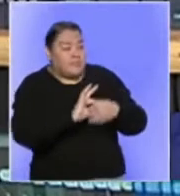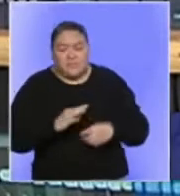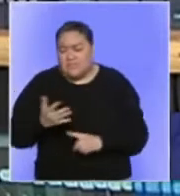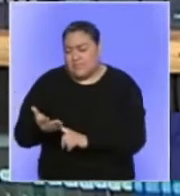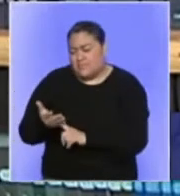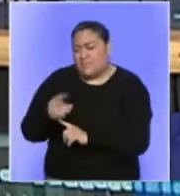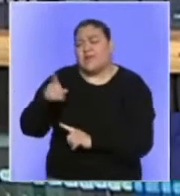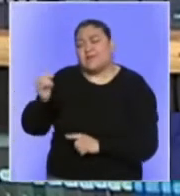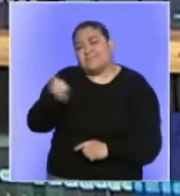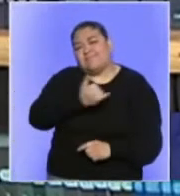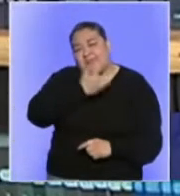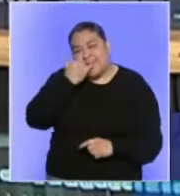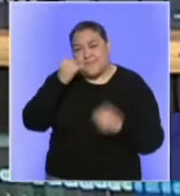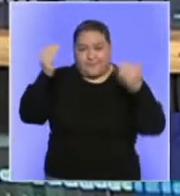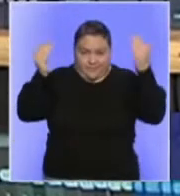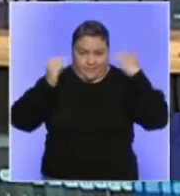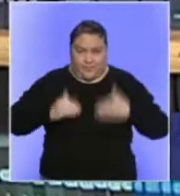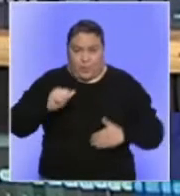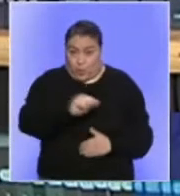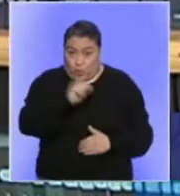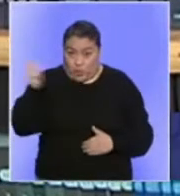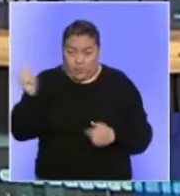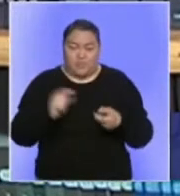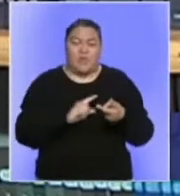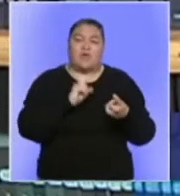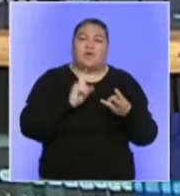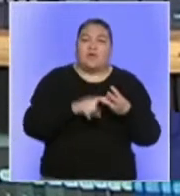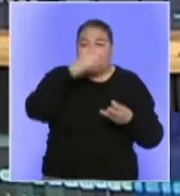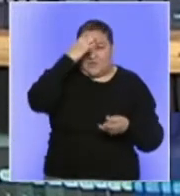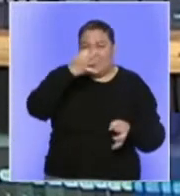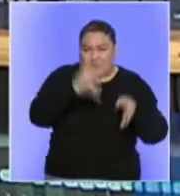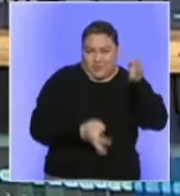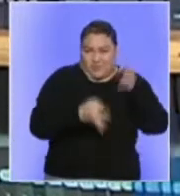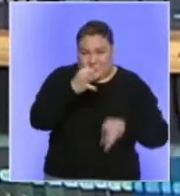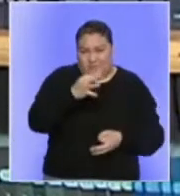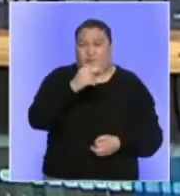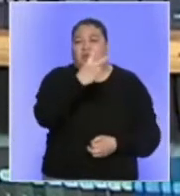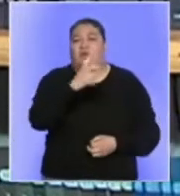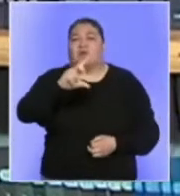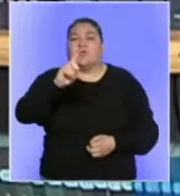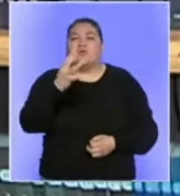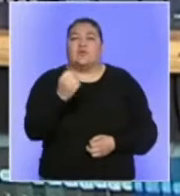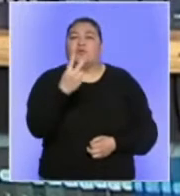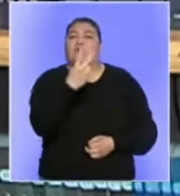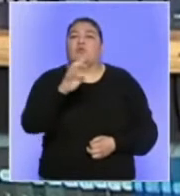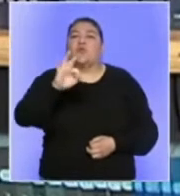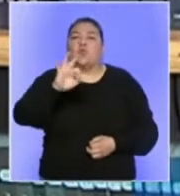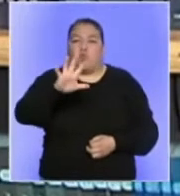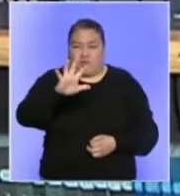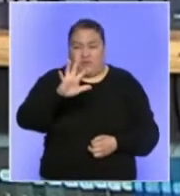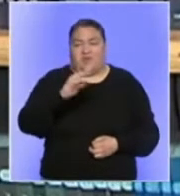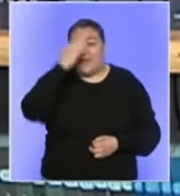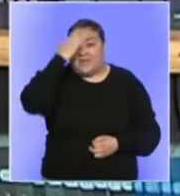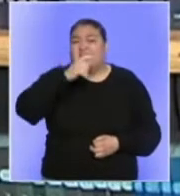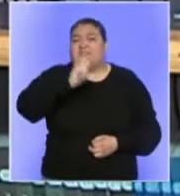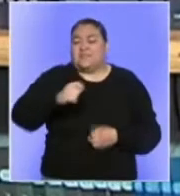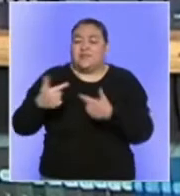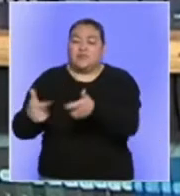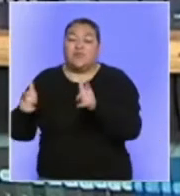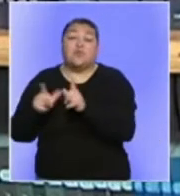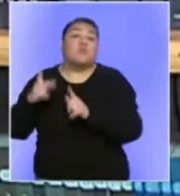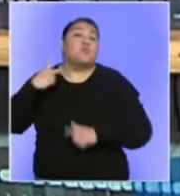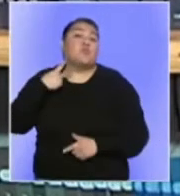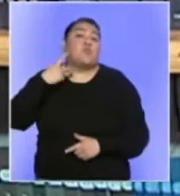finalmente doy cuenta con los recursos de apelación 239 245 ambos este año interpuestos por morena para